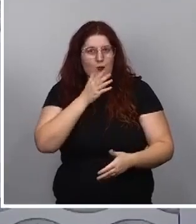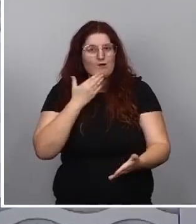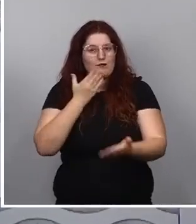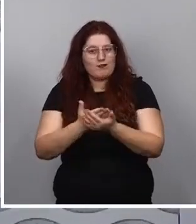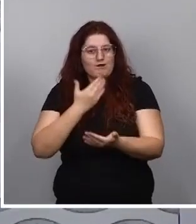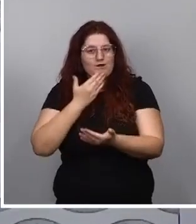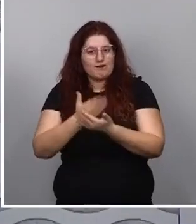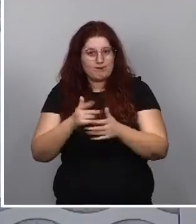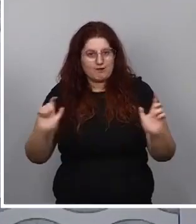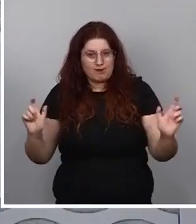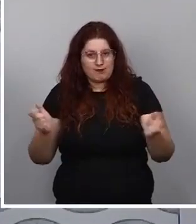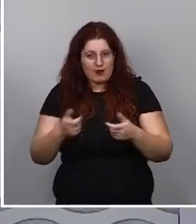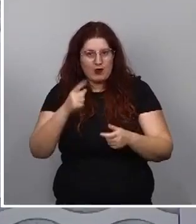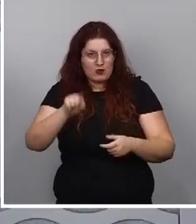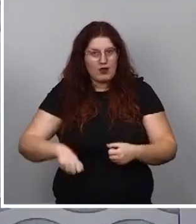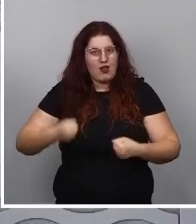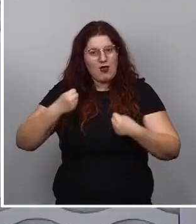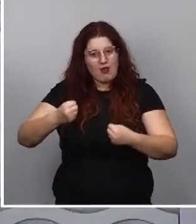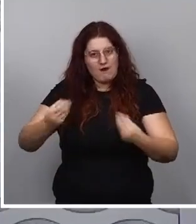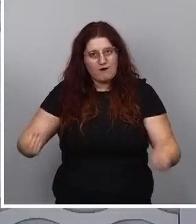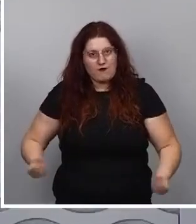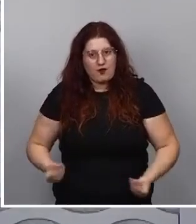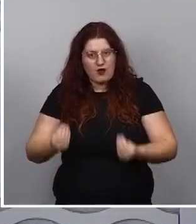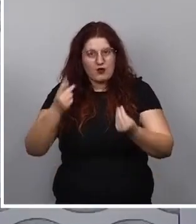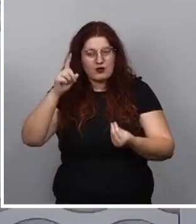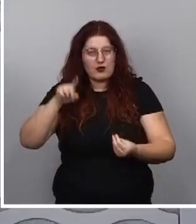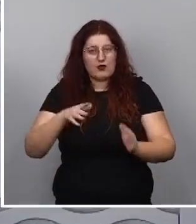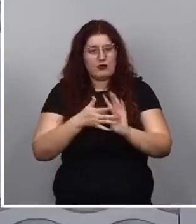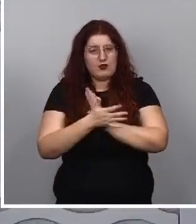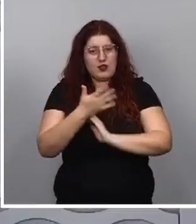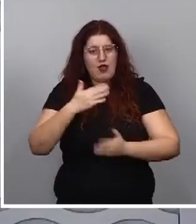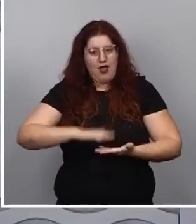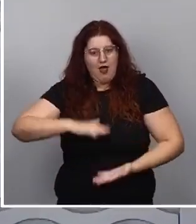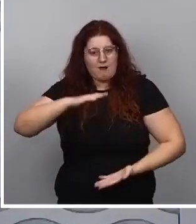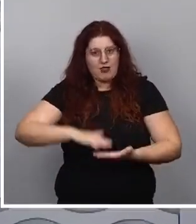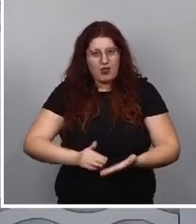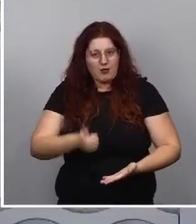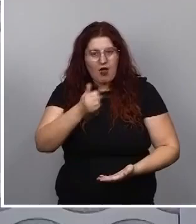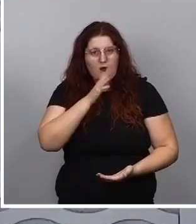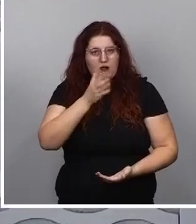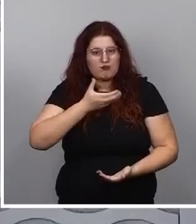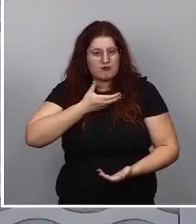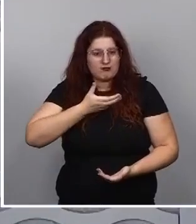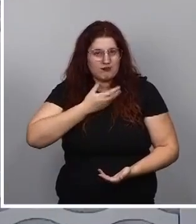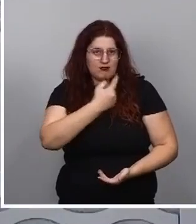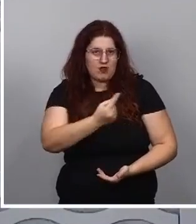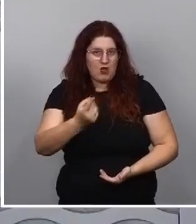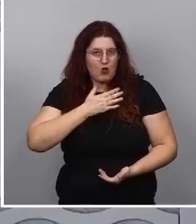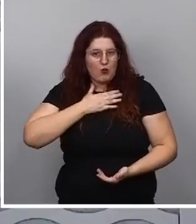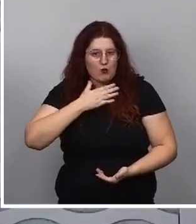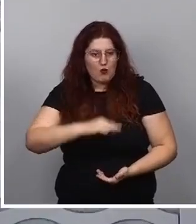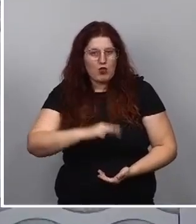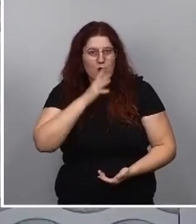eficiencia en todos estes ámbitos e dotar, portanto, con maior capacidade para os distintos ayuntamientos a la hora de poder